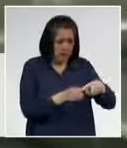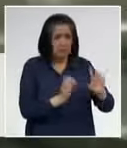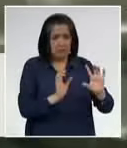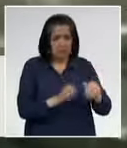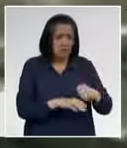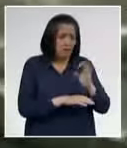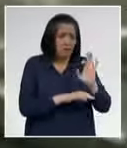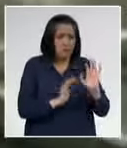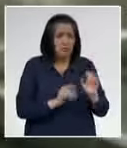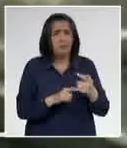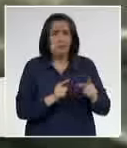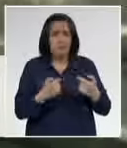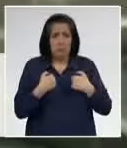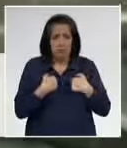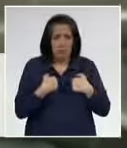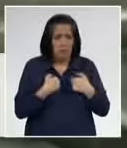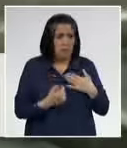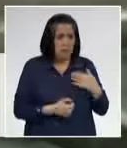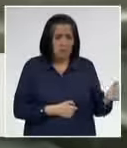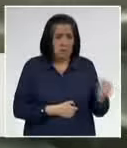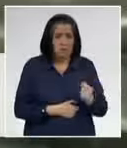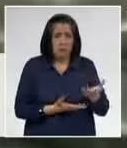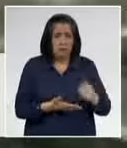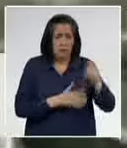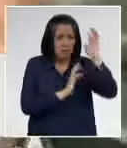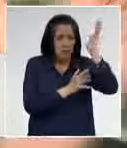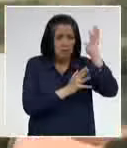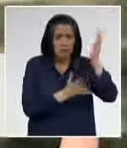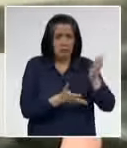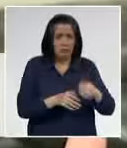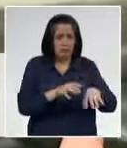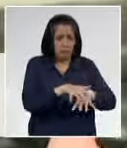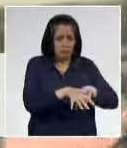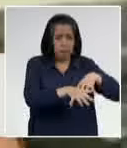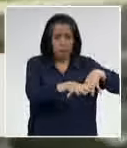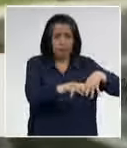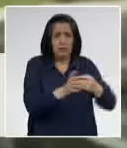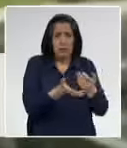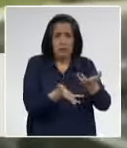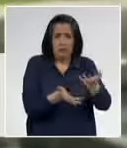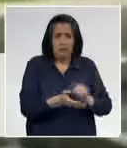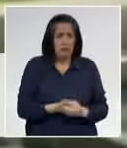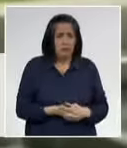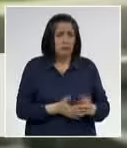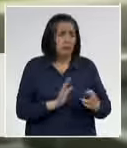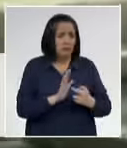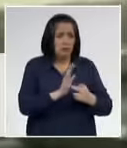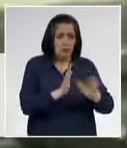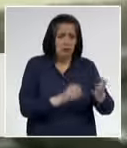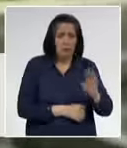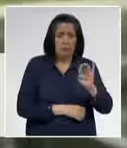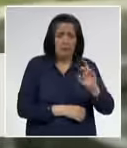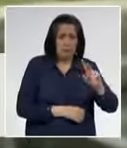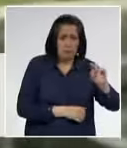Paulo, pero yo soy contratado para dar una conferencia en el auditorio con el embajador Rubens Barbosa, que